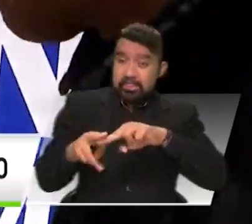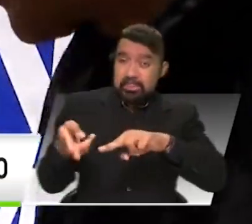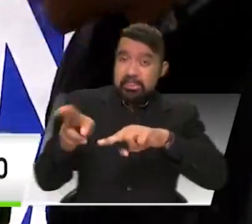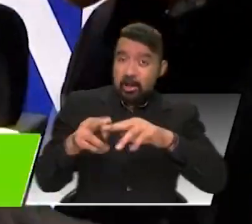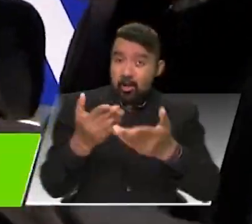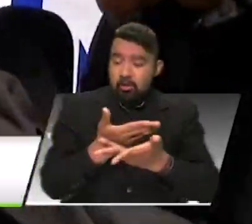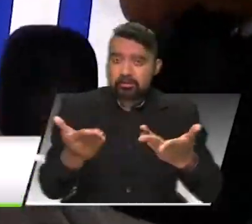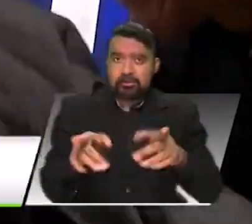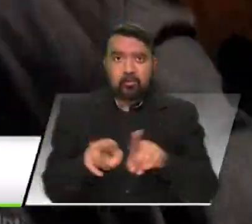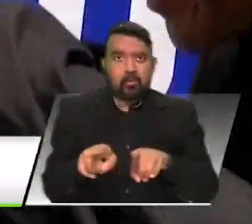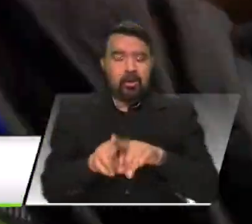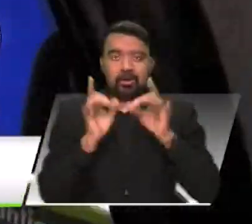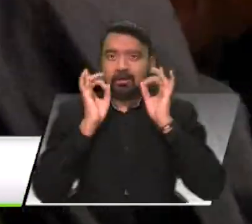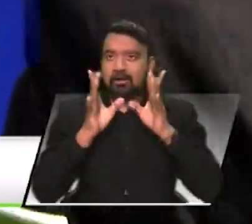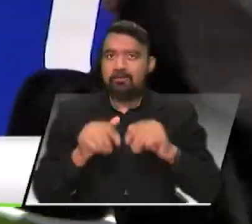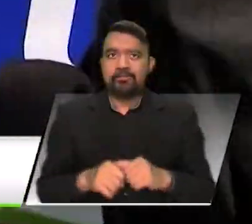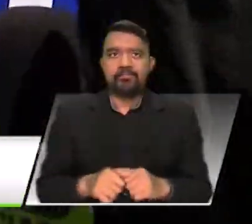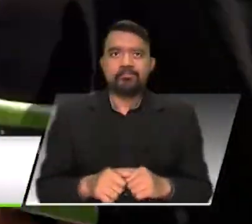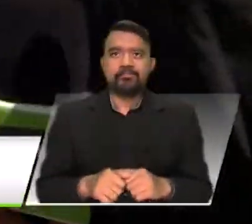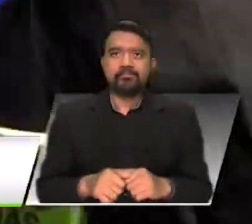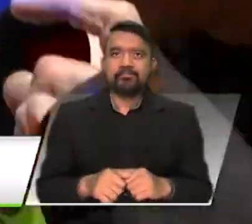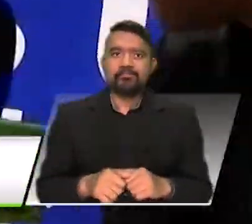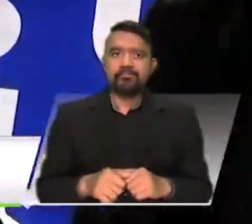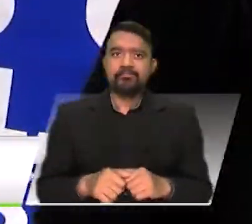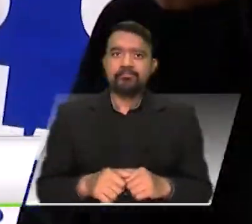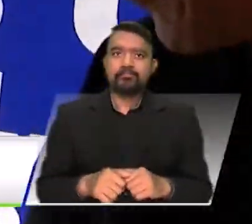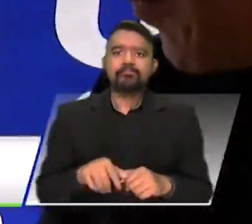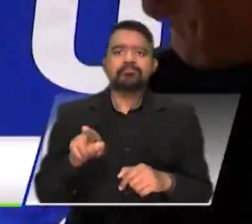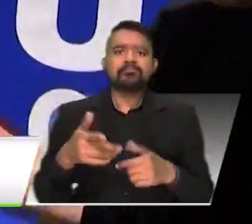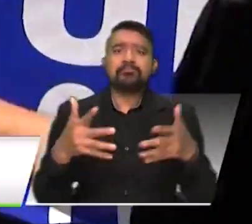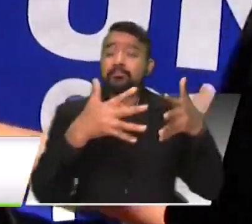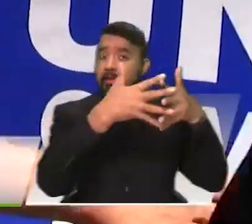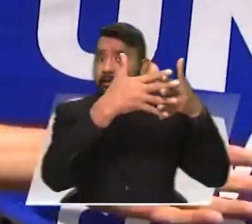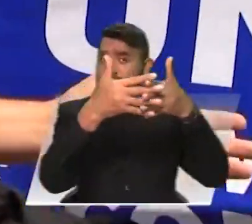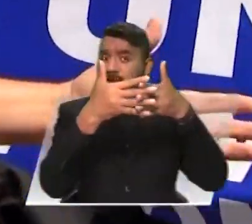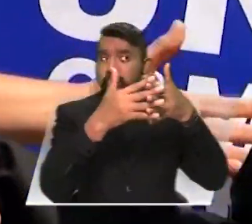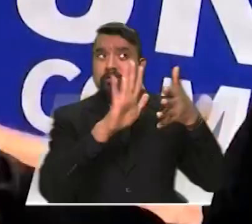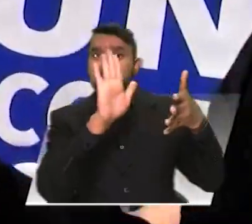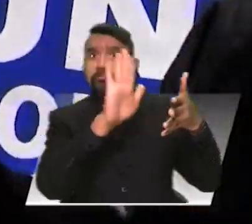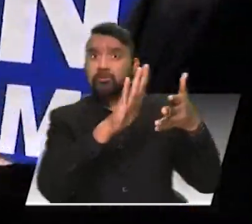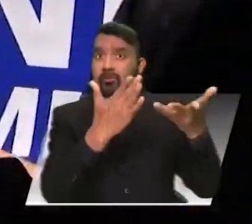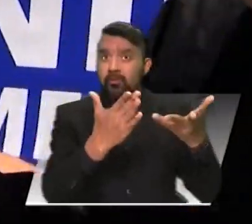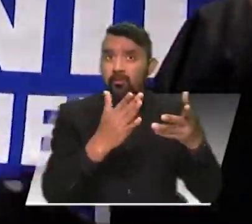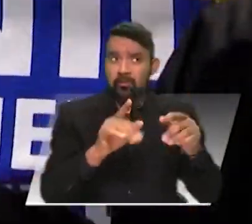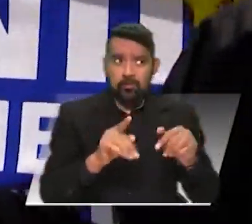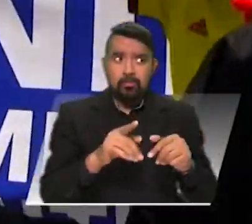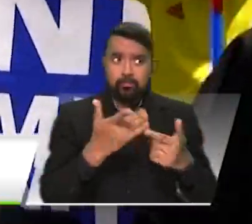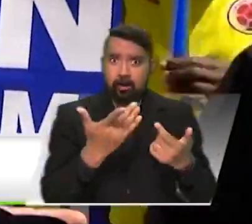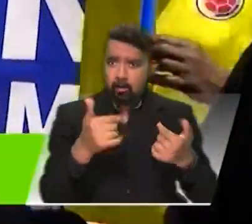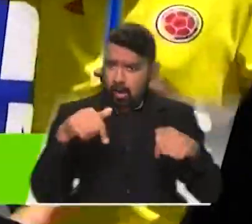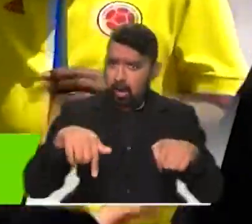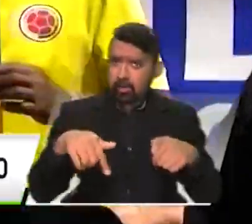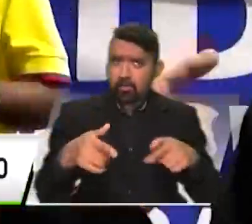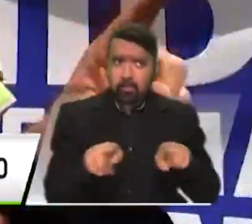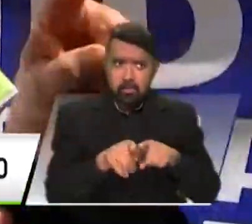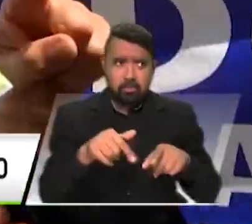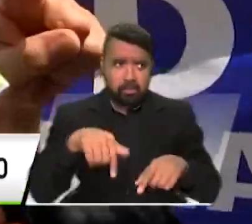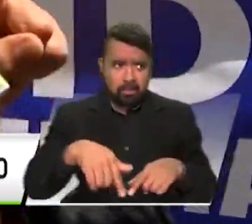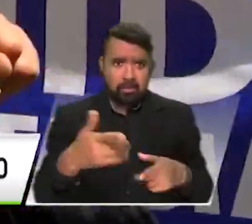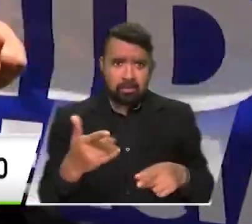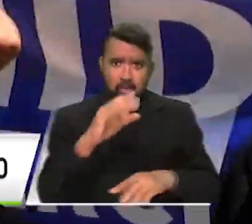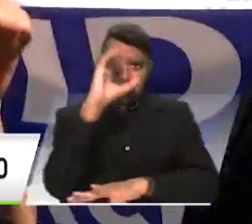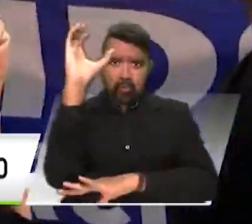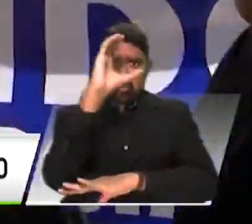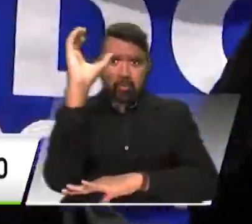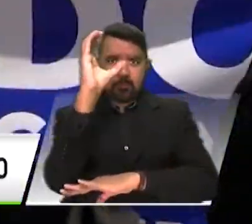dólar, por ejemplo, es un alza de las tasas de interés en Estados Unidos. Sí, pero de todas maneras tenemos que ver lo